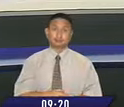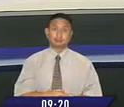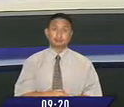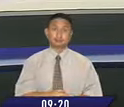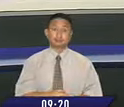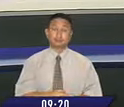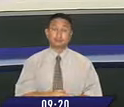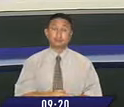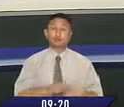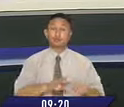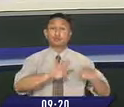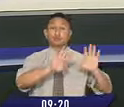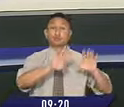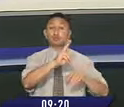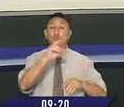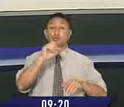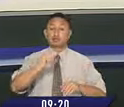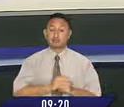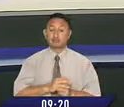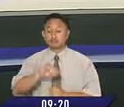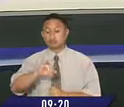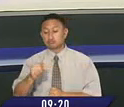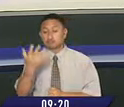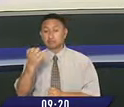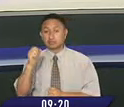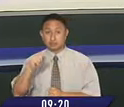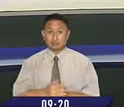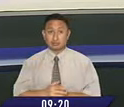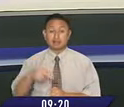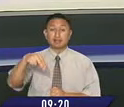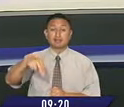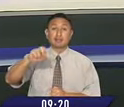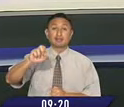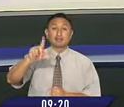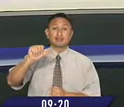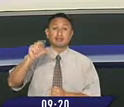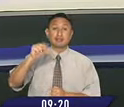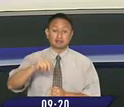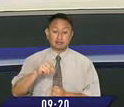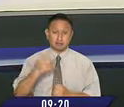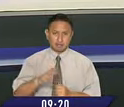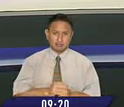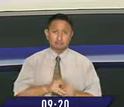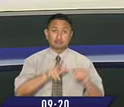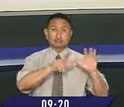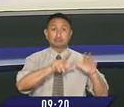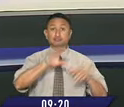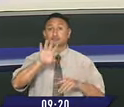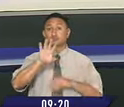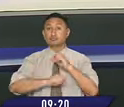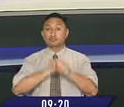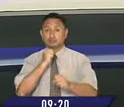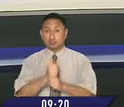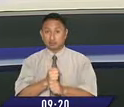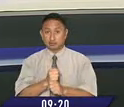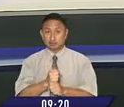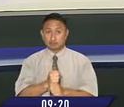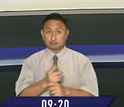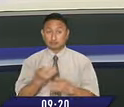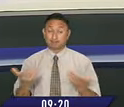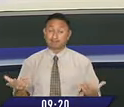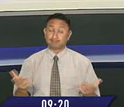9:20 en esta mañana, este jueves 15 de septiembre, el ecuatoriano Nelson Serrano cumple 84 años de edad.